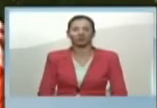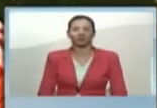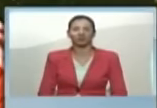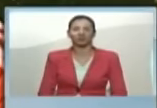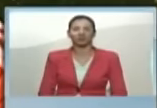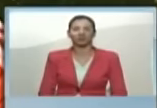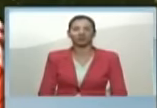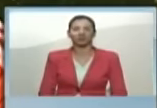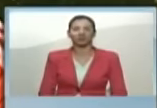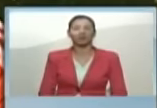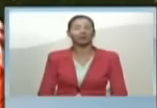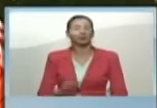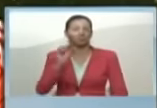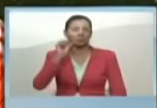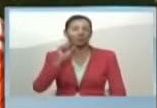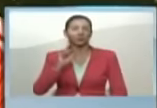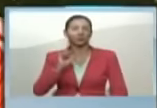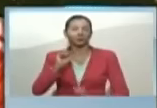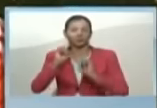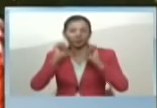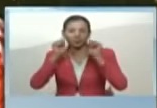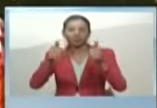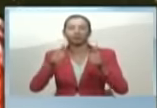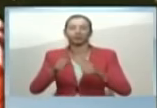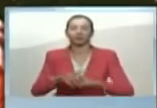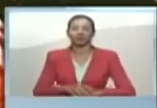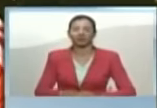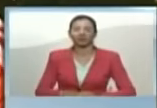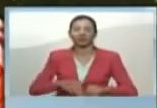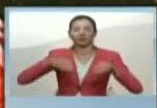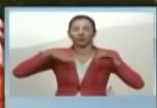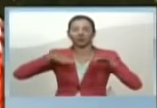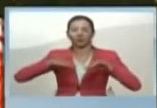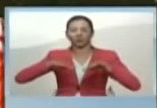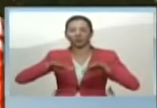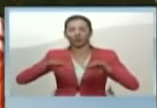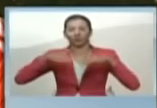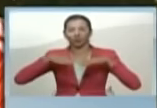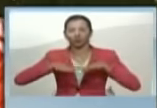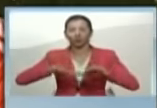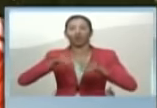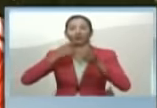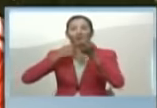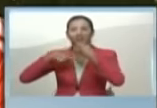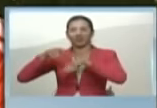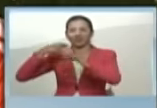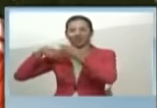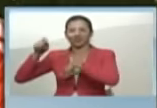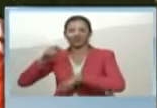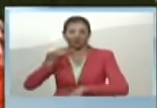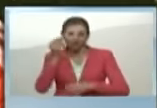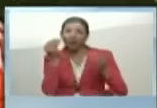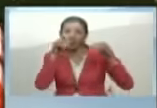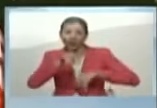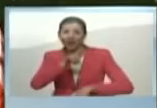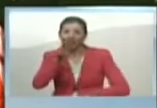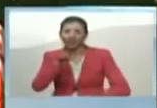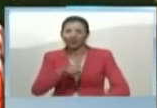va a empezar a coser para la venta al público. ¿Están de acuerdo?